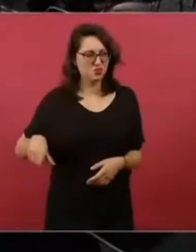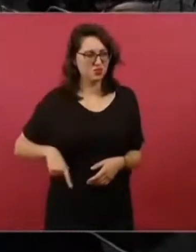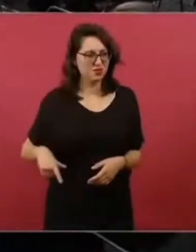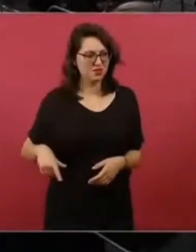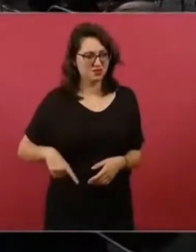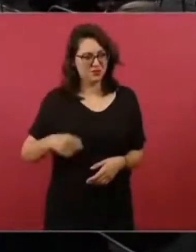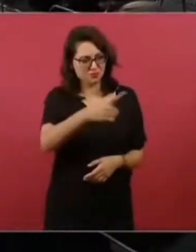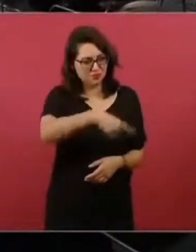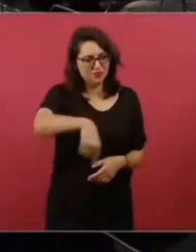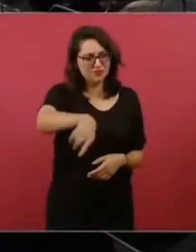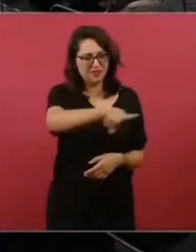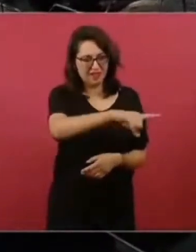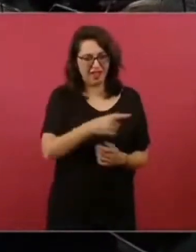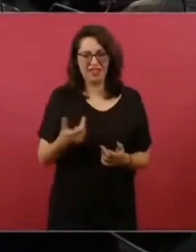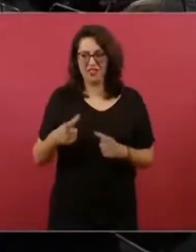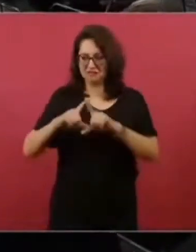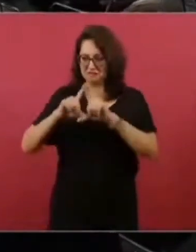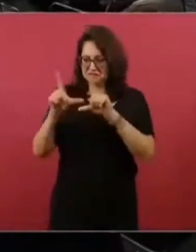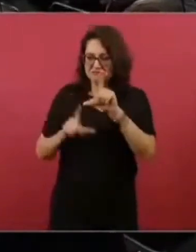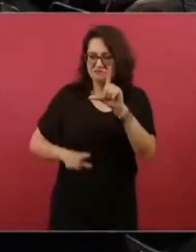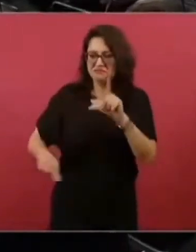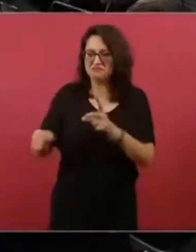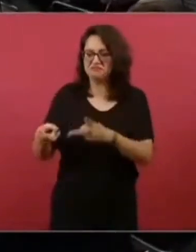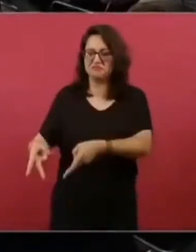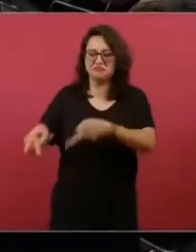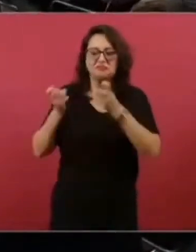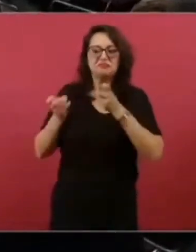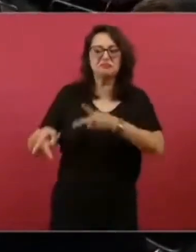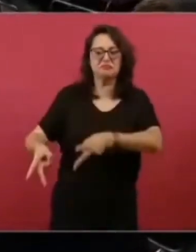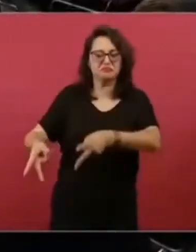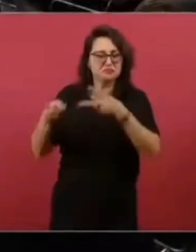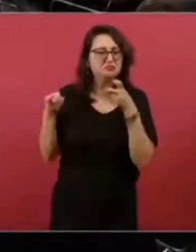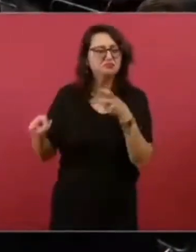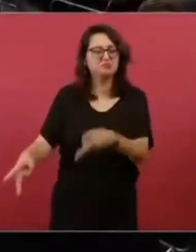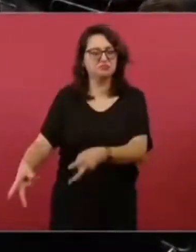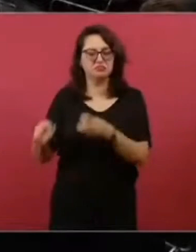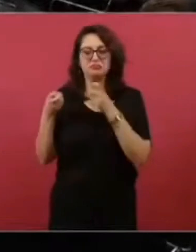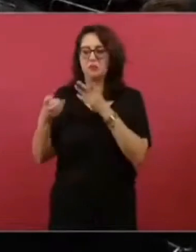ellos, que se dedicaron a robar, a saquear a México